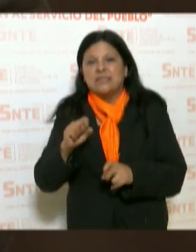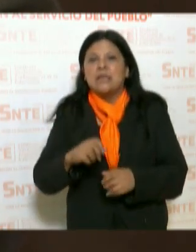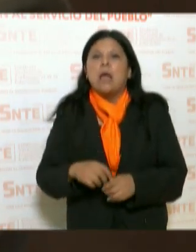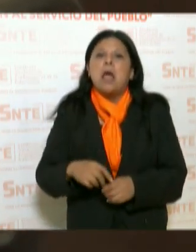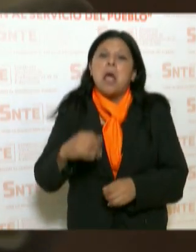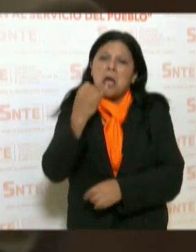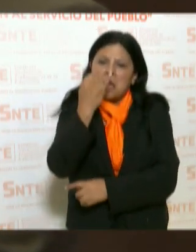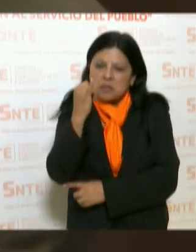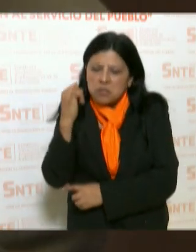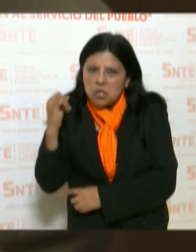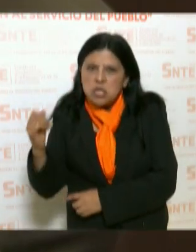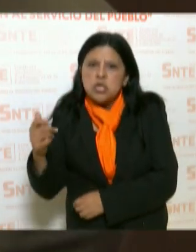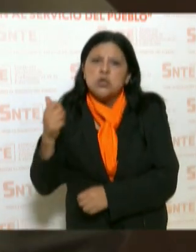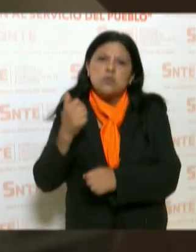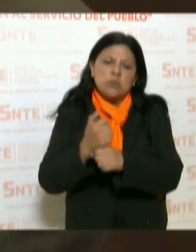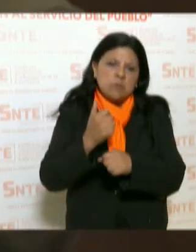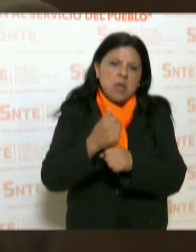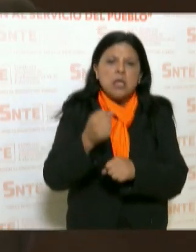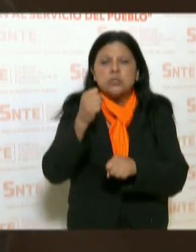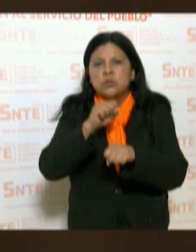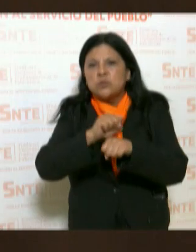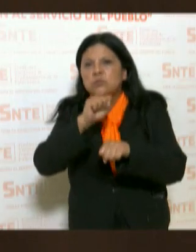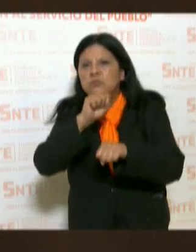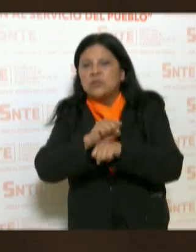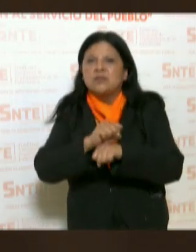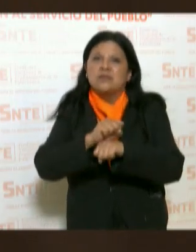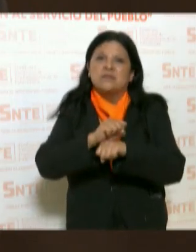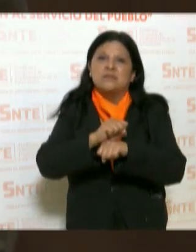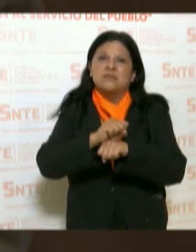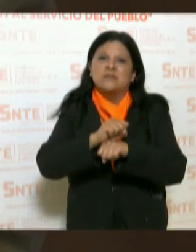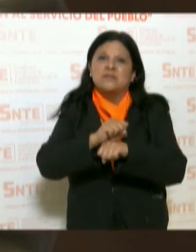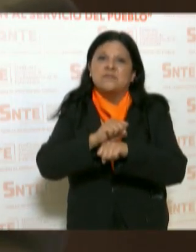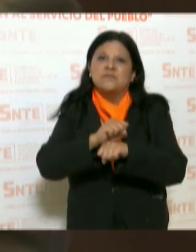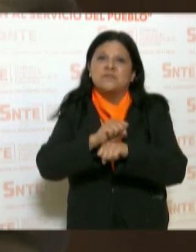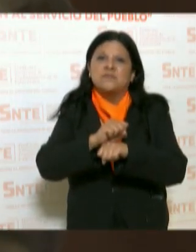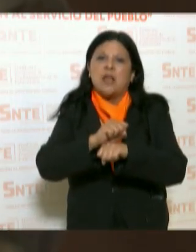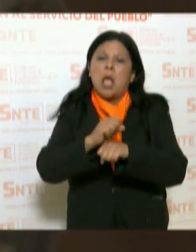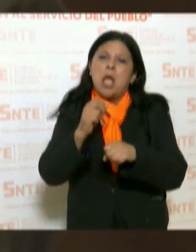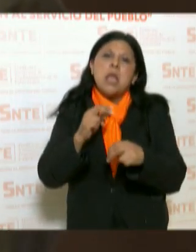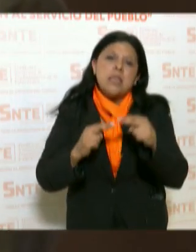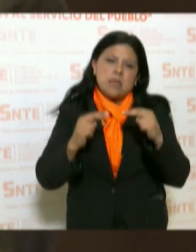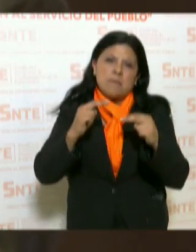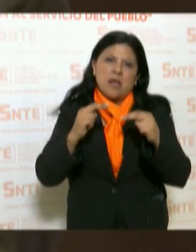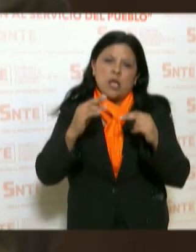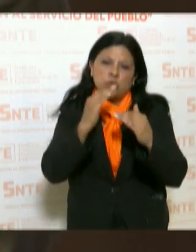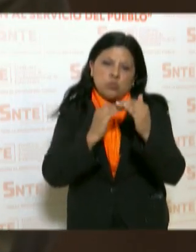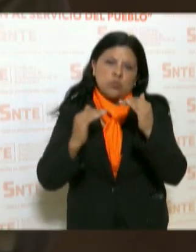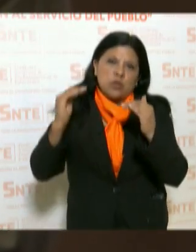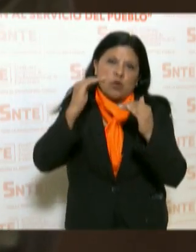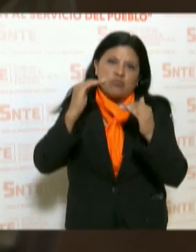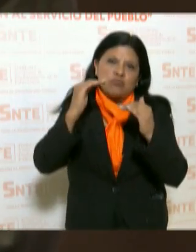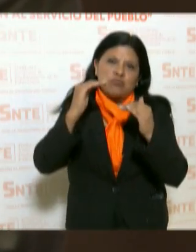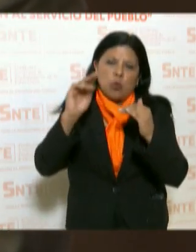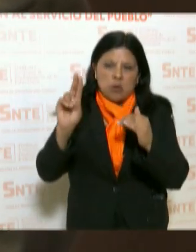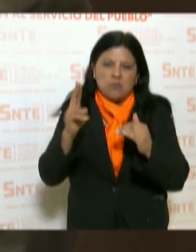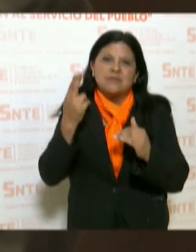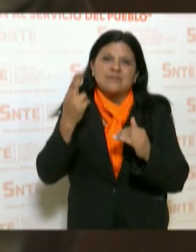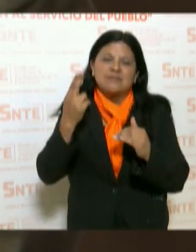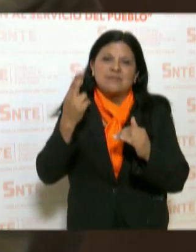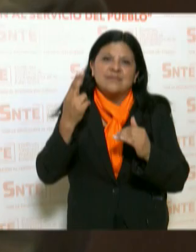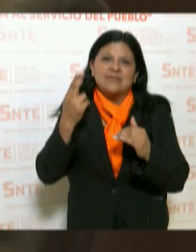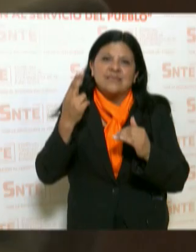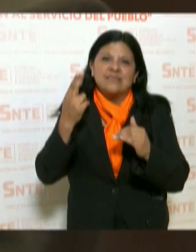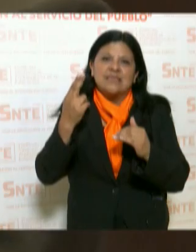preescolar, primaria, secundaria, medio superior y superior. En el caso de